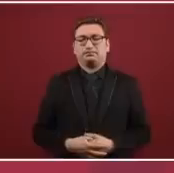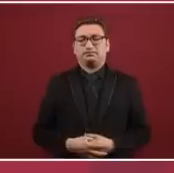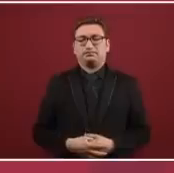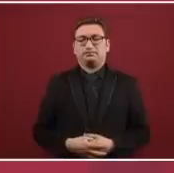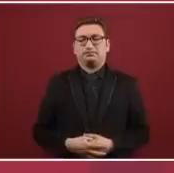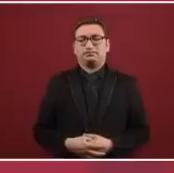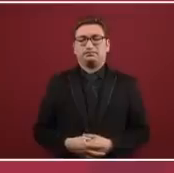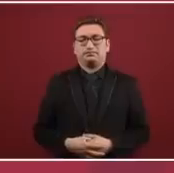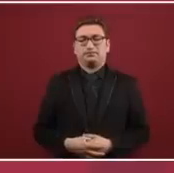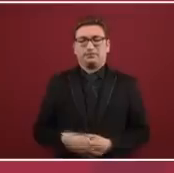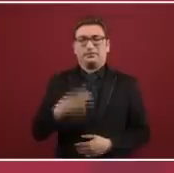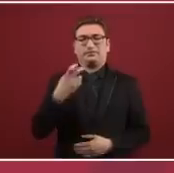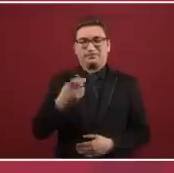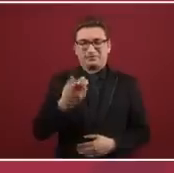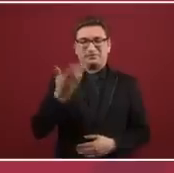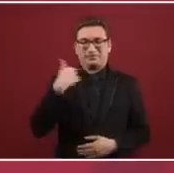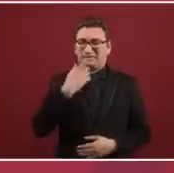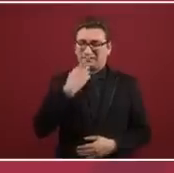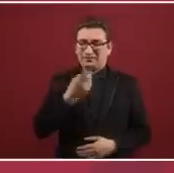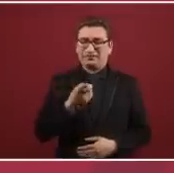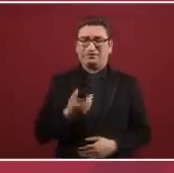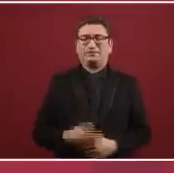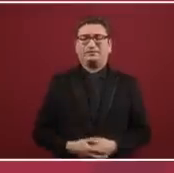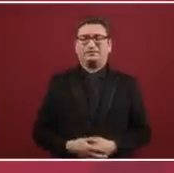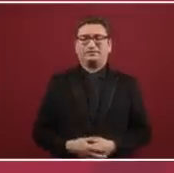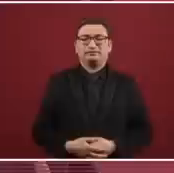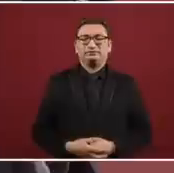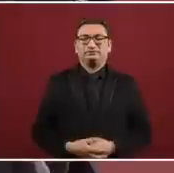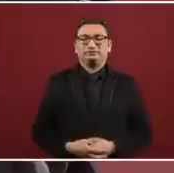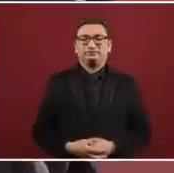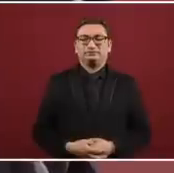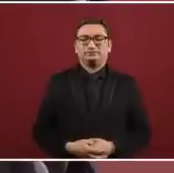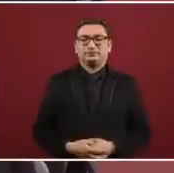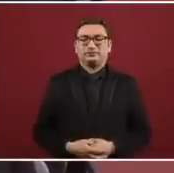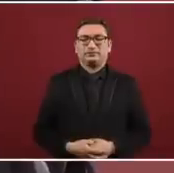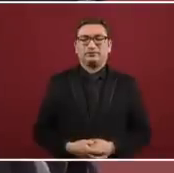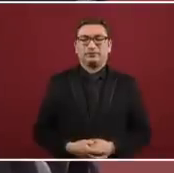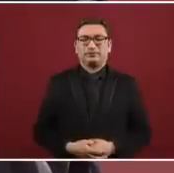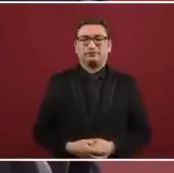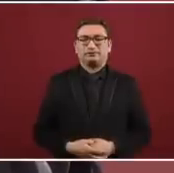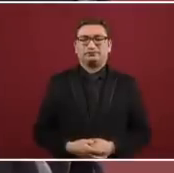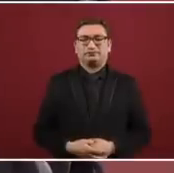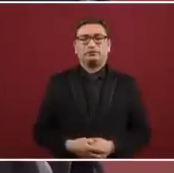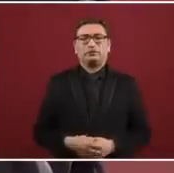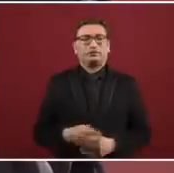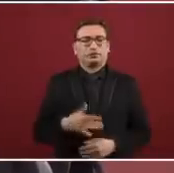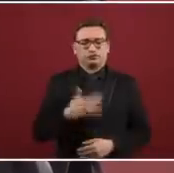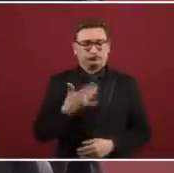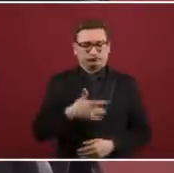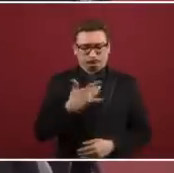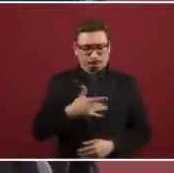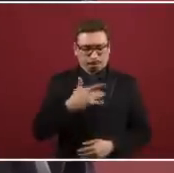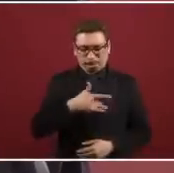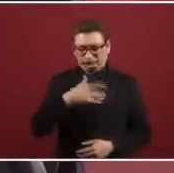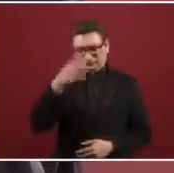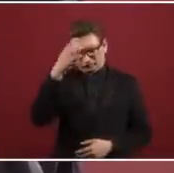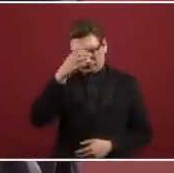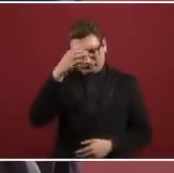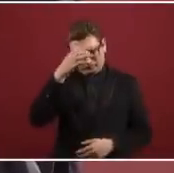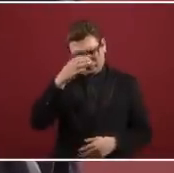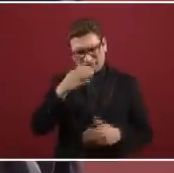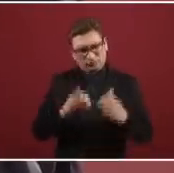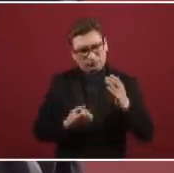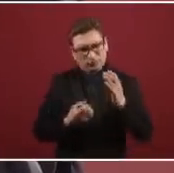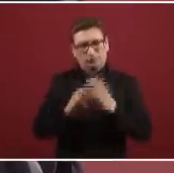Es lo que les comentaba, de que hay una nueva conciencia, un cambio de mentalidad.